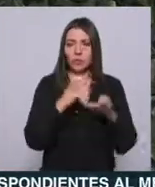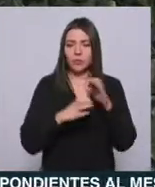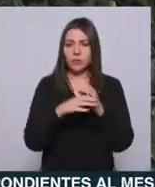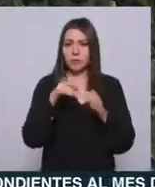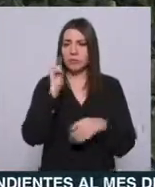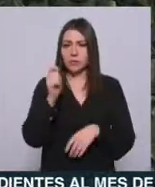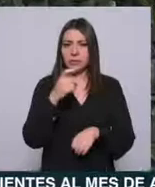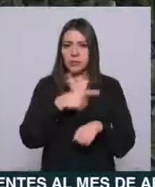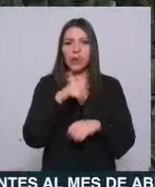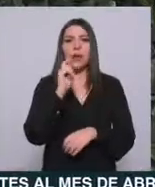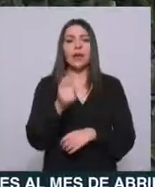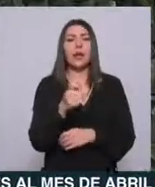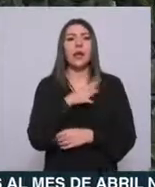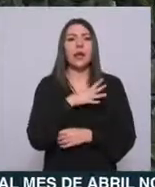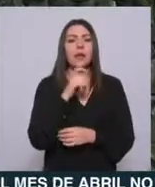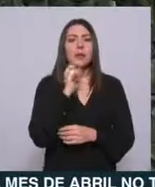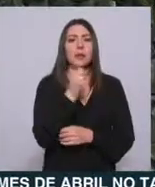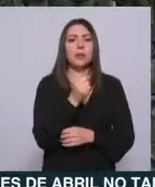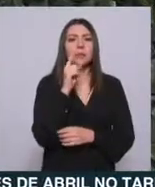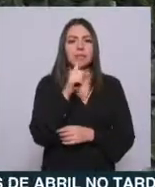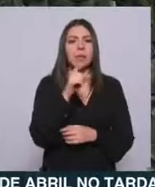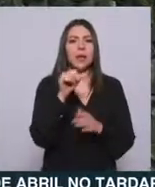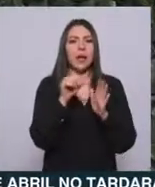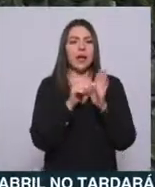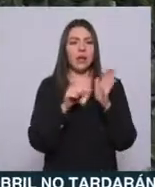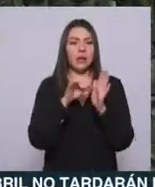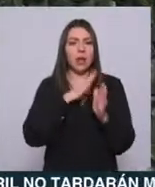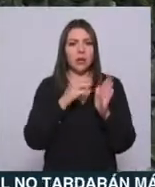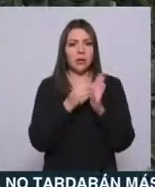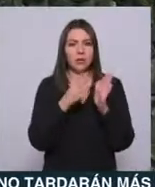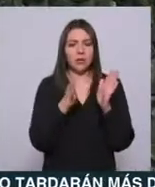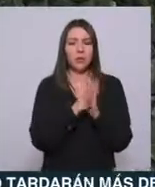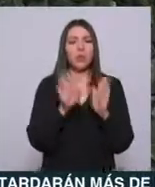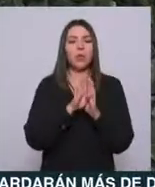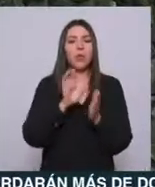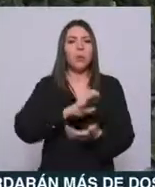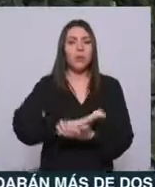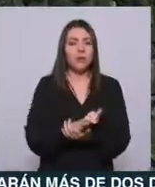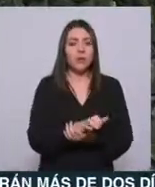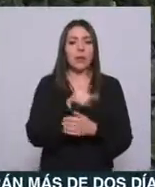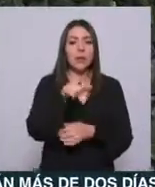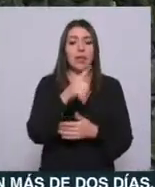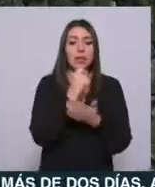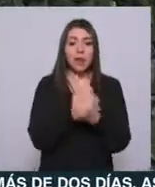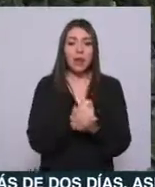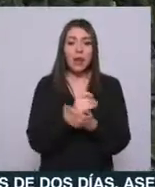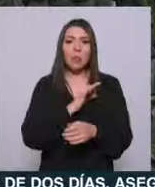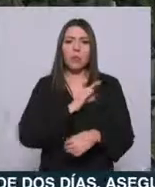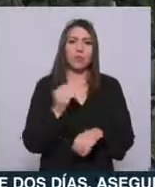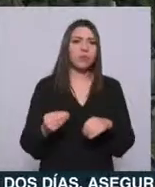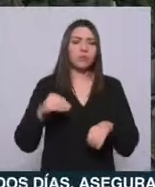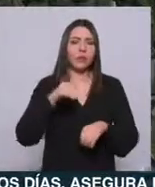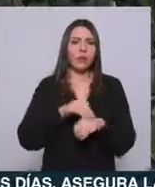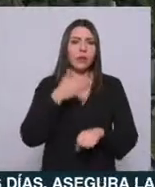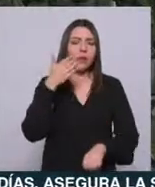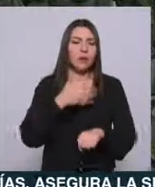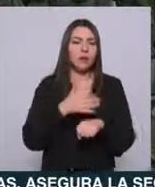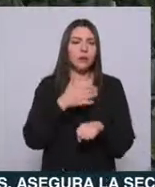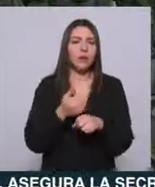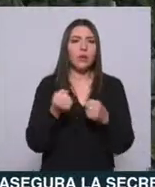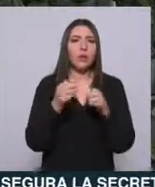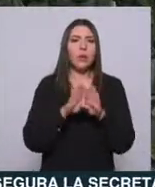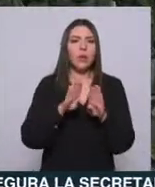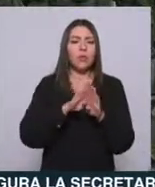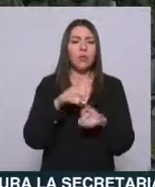Nosotros agregamos que estas terapias o mal llamadas terapias sean consideradas como un delito. Y la otra es en el tema, en